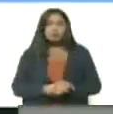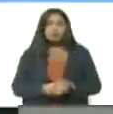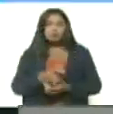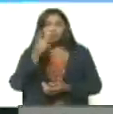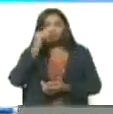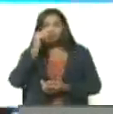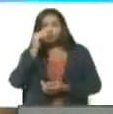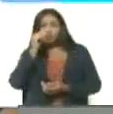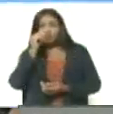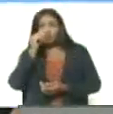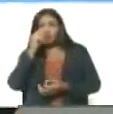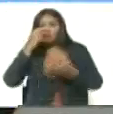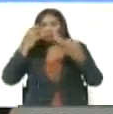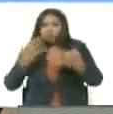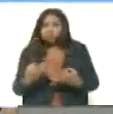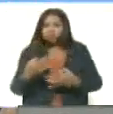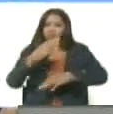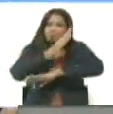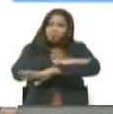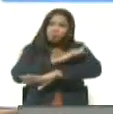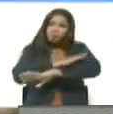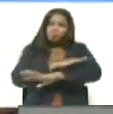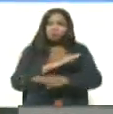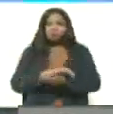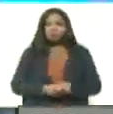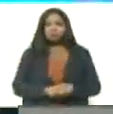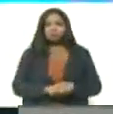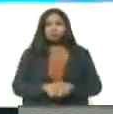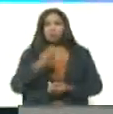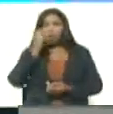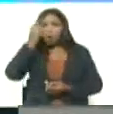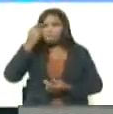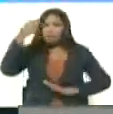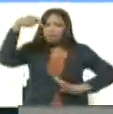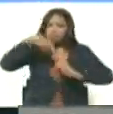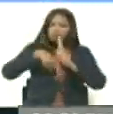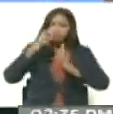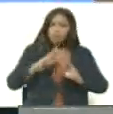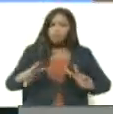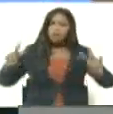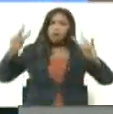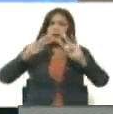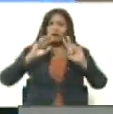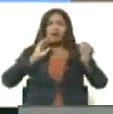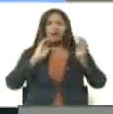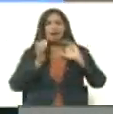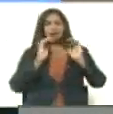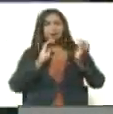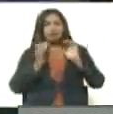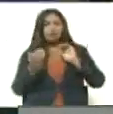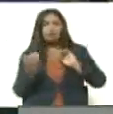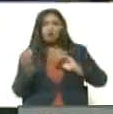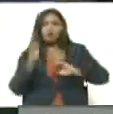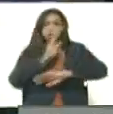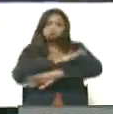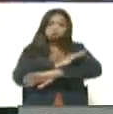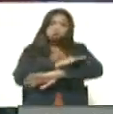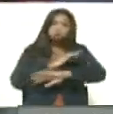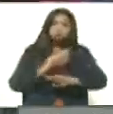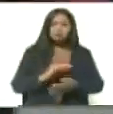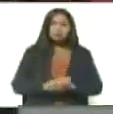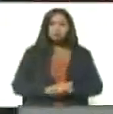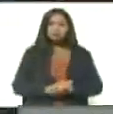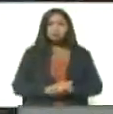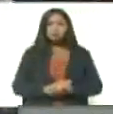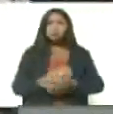decente, de un hombre con profundos valores éticos, morales.